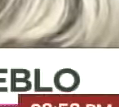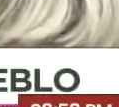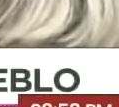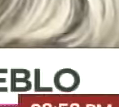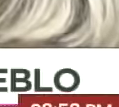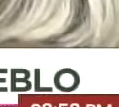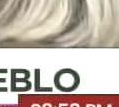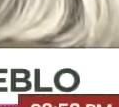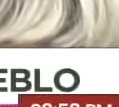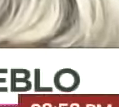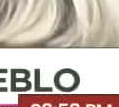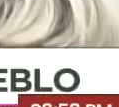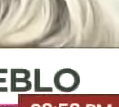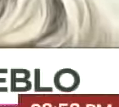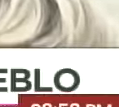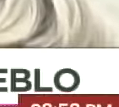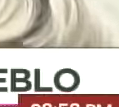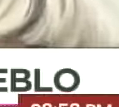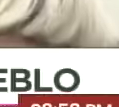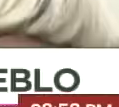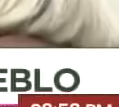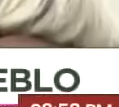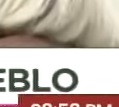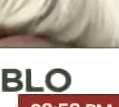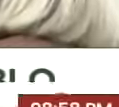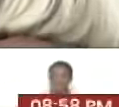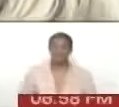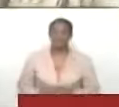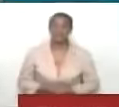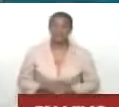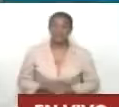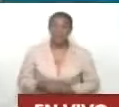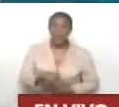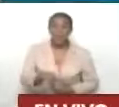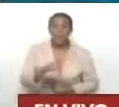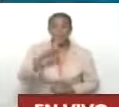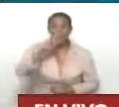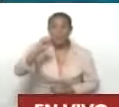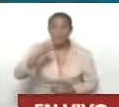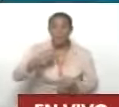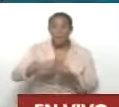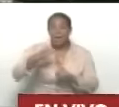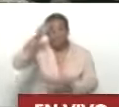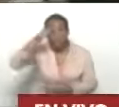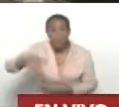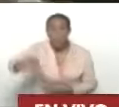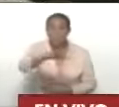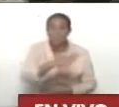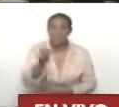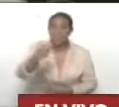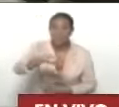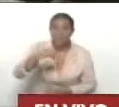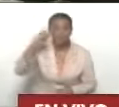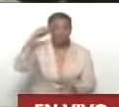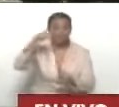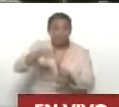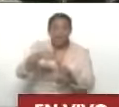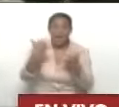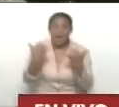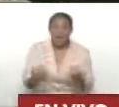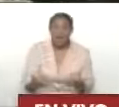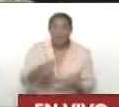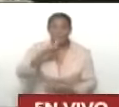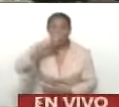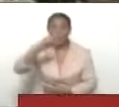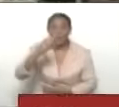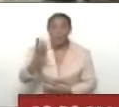eso. Este segmento me encanta. Gracias. Con Maduro, más pueblos. Sigamos movilizados claro. En lo local. Y ahora nos vamos con Maduro,